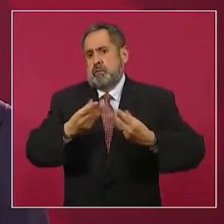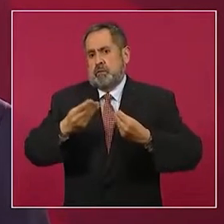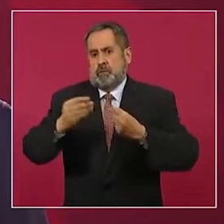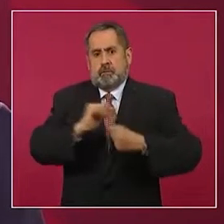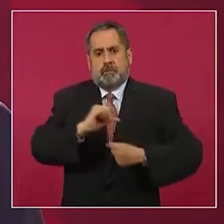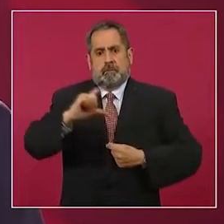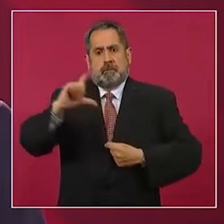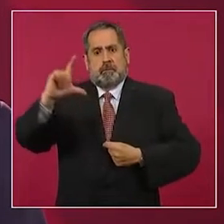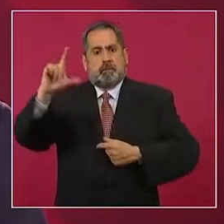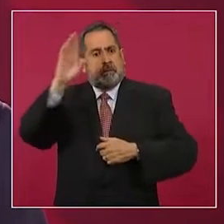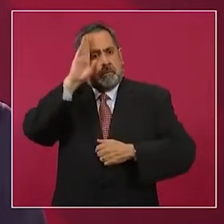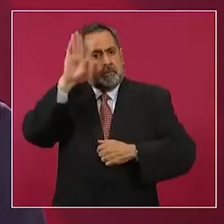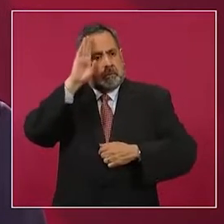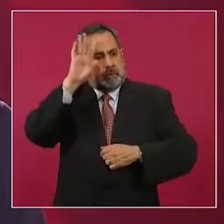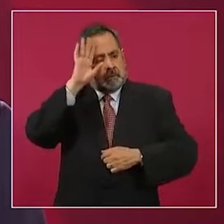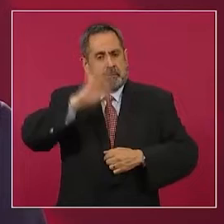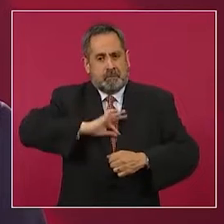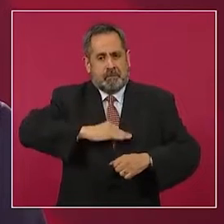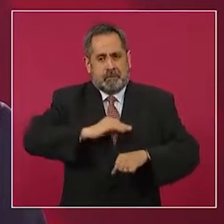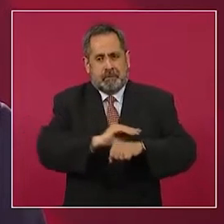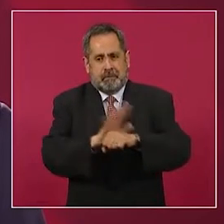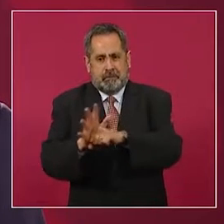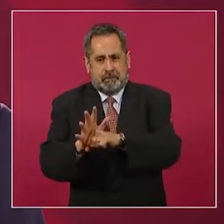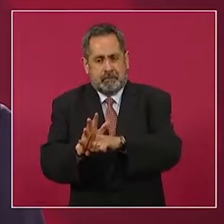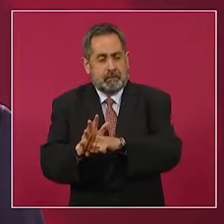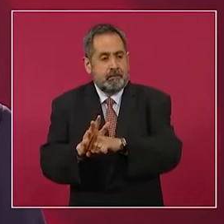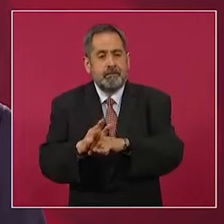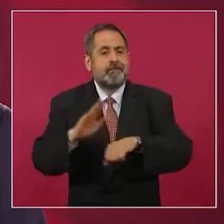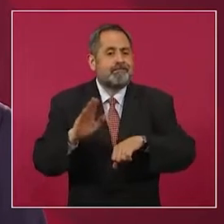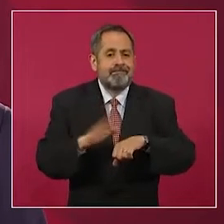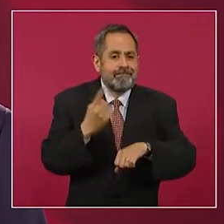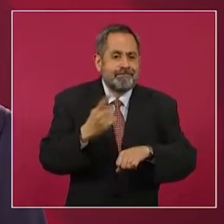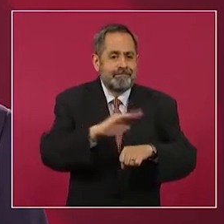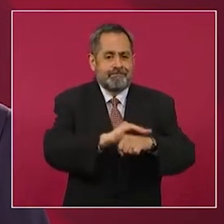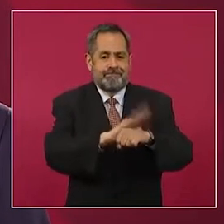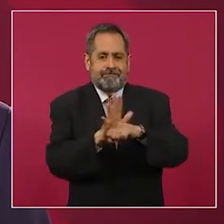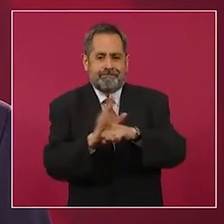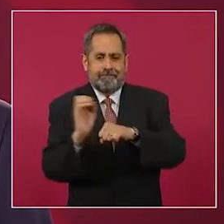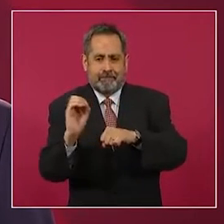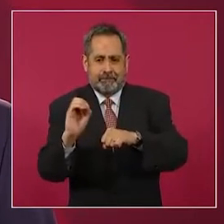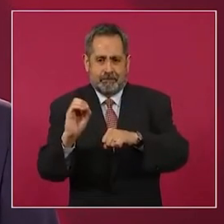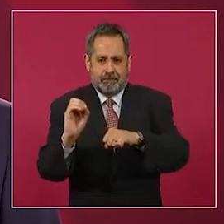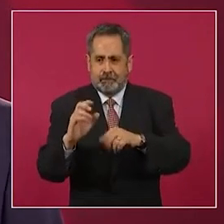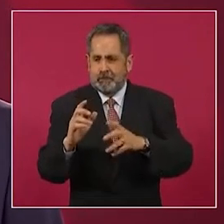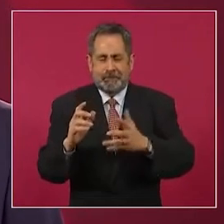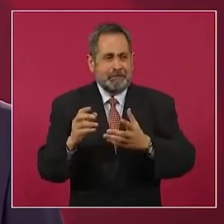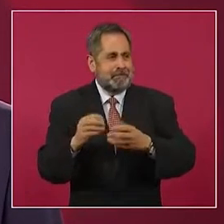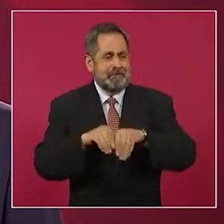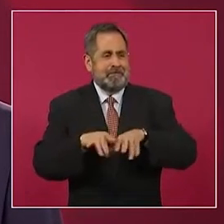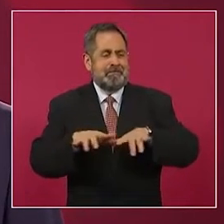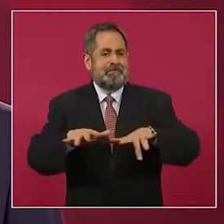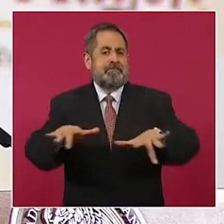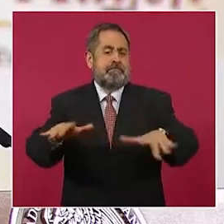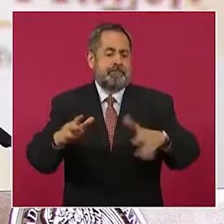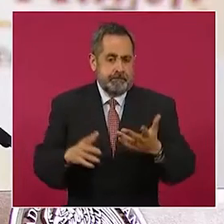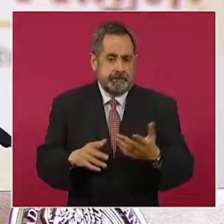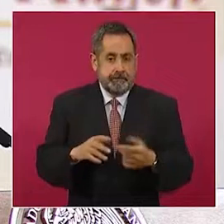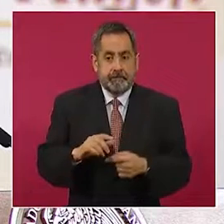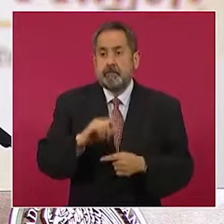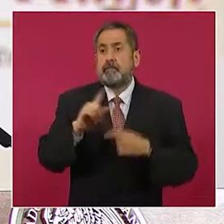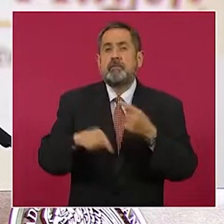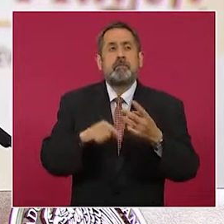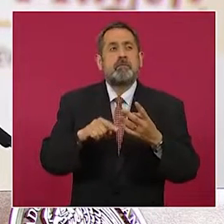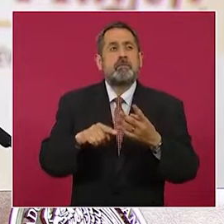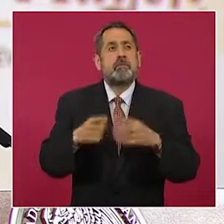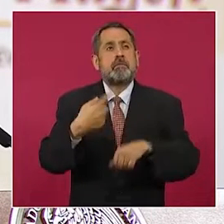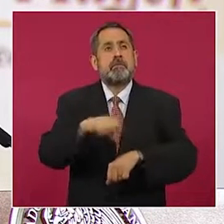casos. Esto debido a la presencia de la variante Omicron como la preponderante en México. Sin embargo, en la semana epidémica